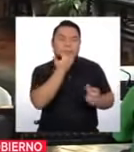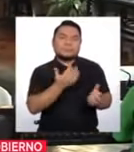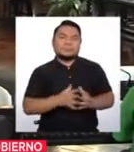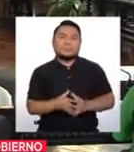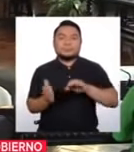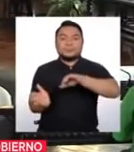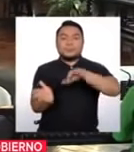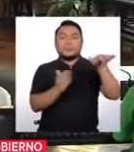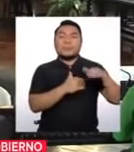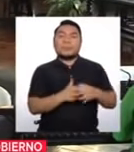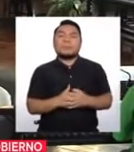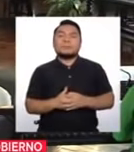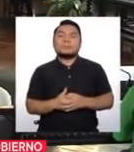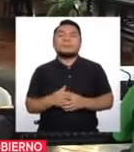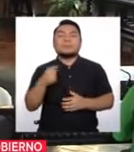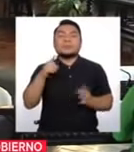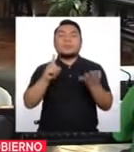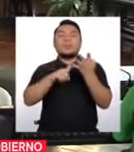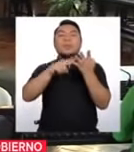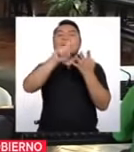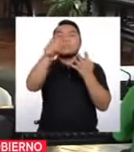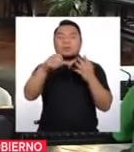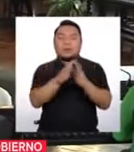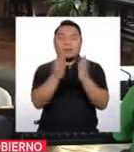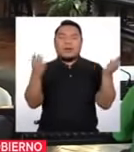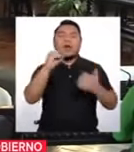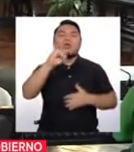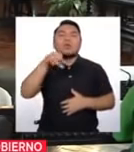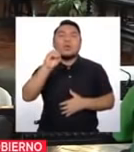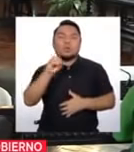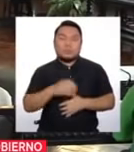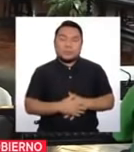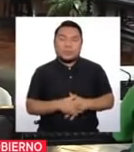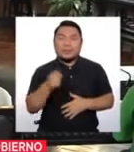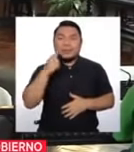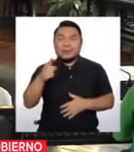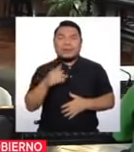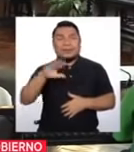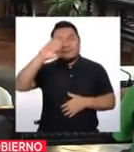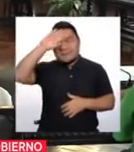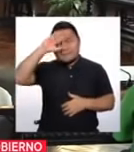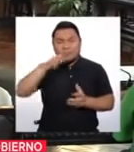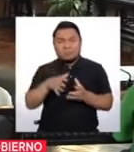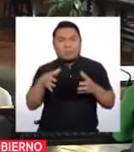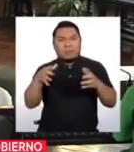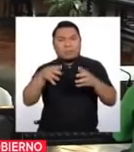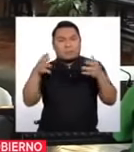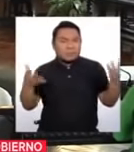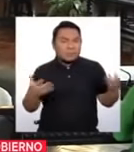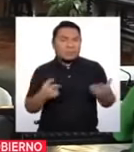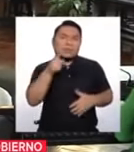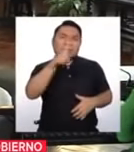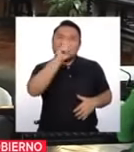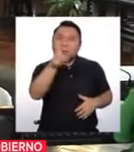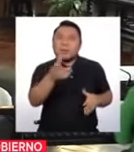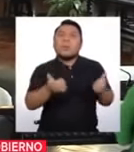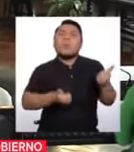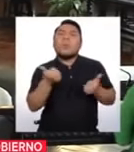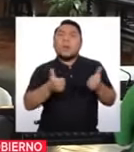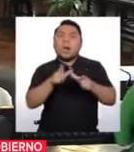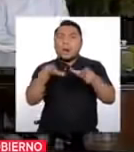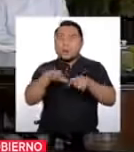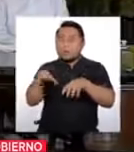La cuarta pregunta es de Diario Ojo. La cifra de contagios continúa en ascenso. ¿Se tiene un convalidado de cuáles son los